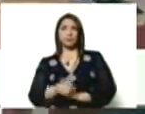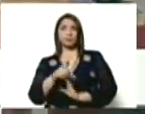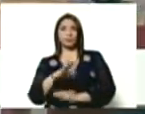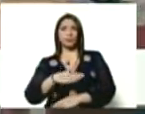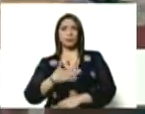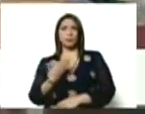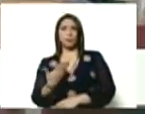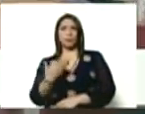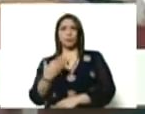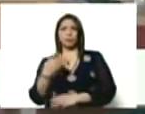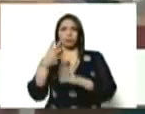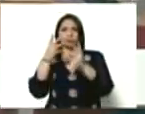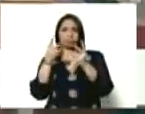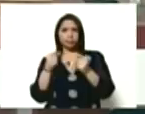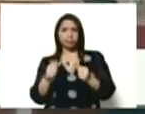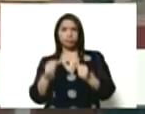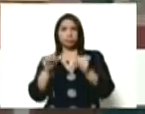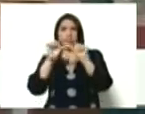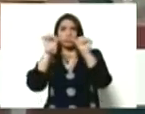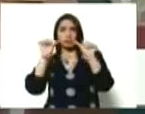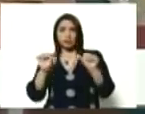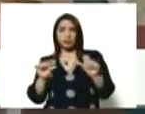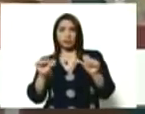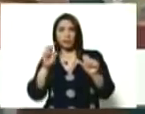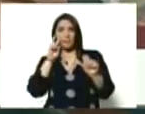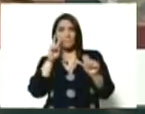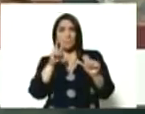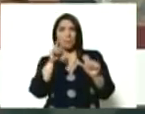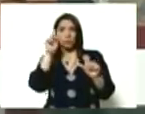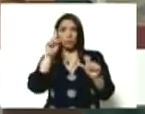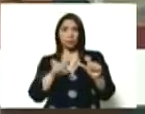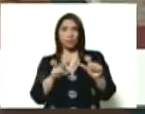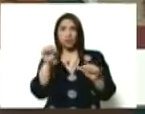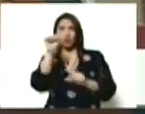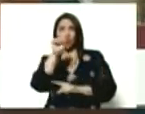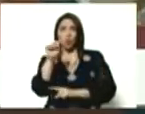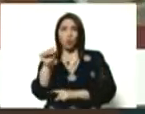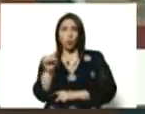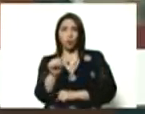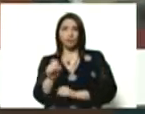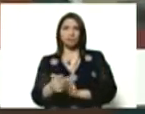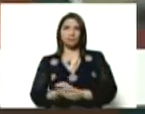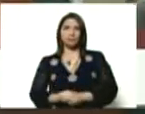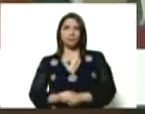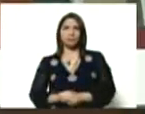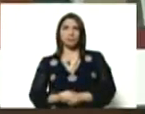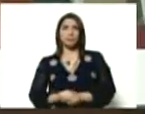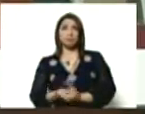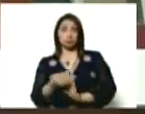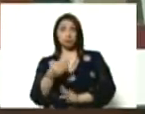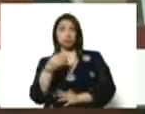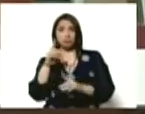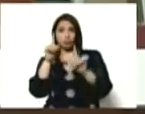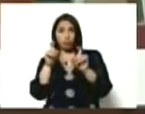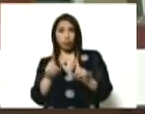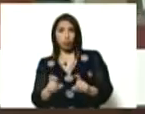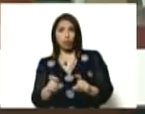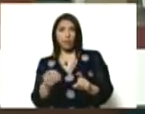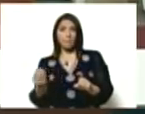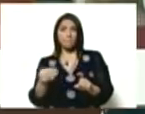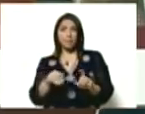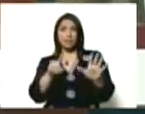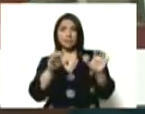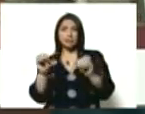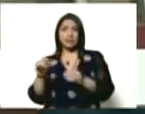cifrar este sistema. Debemos señalar también que el software es sometido a pruebas estrictas de más de 60 técnicos